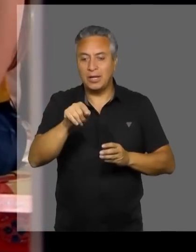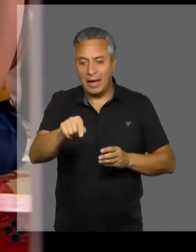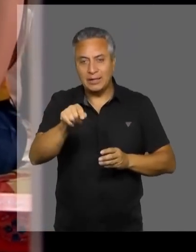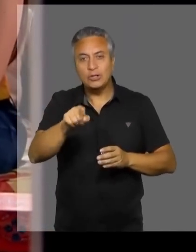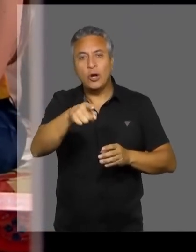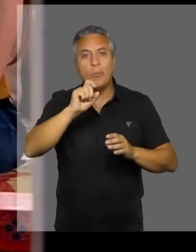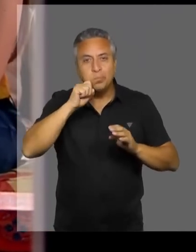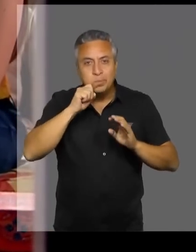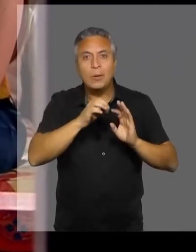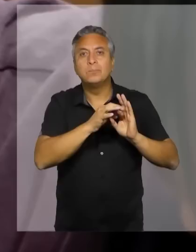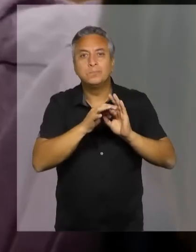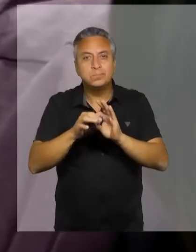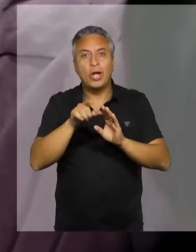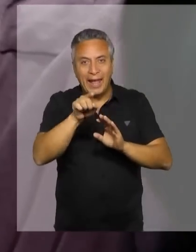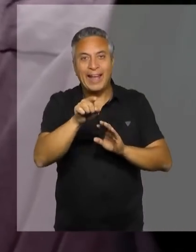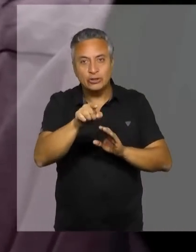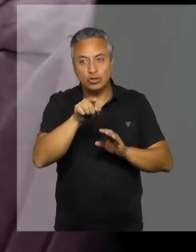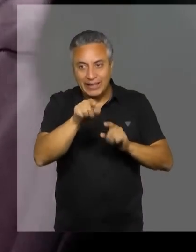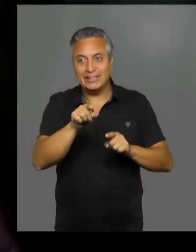Tus razones son íntimas. Gracias.